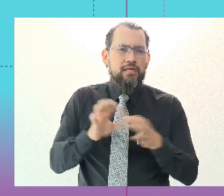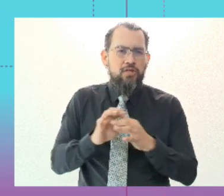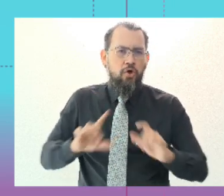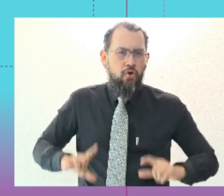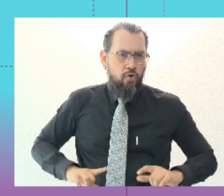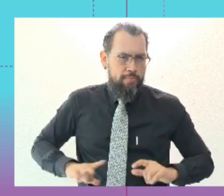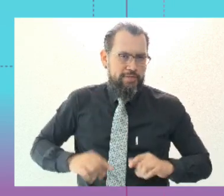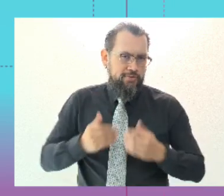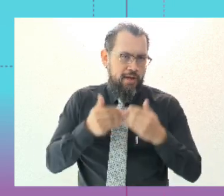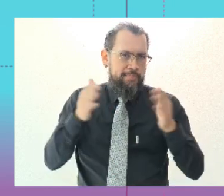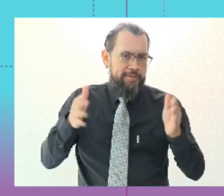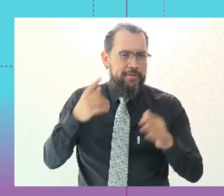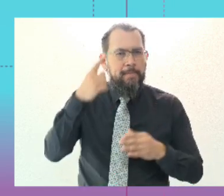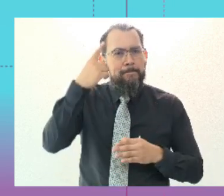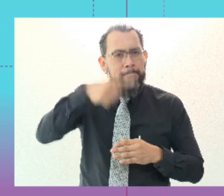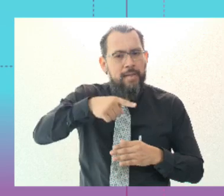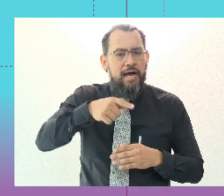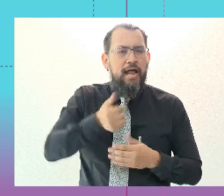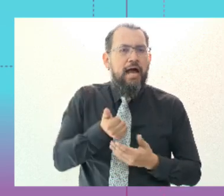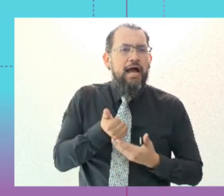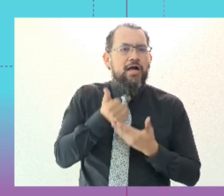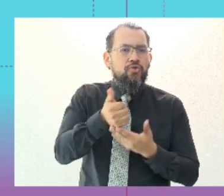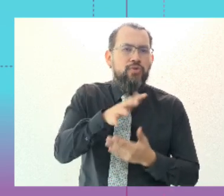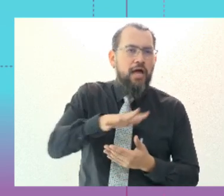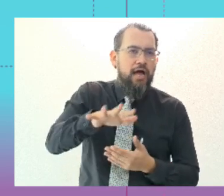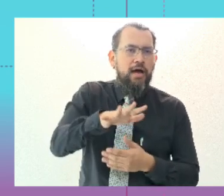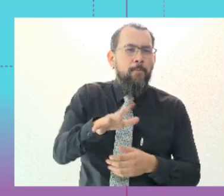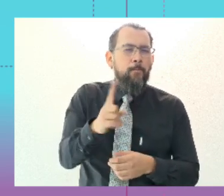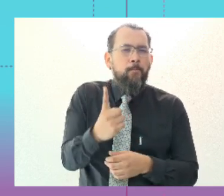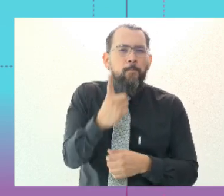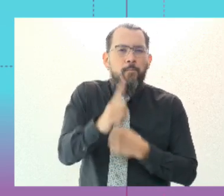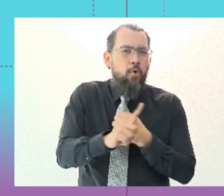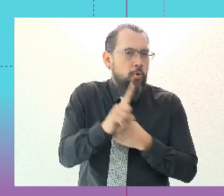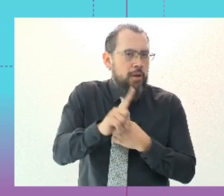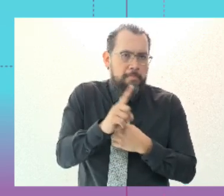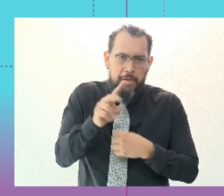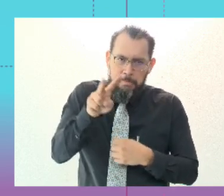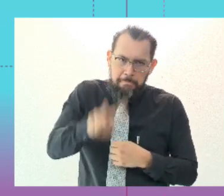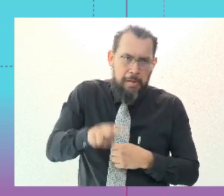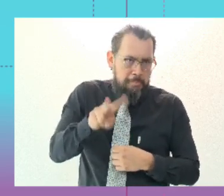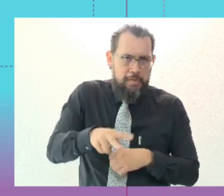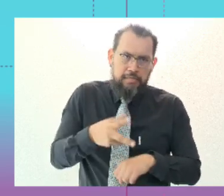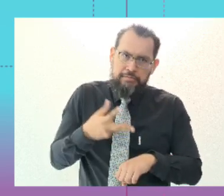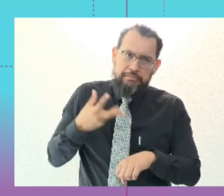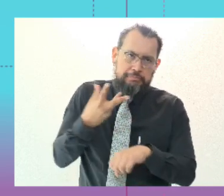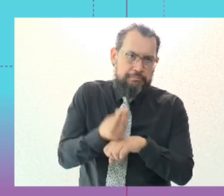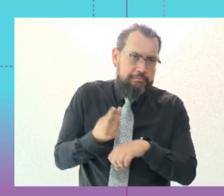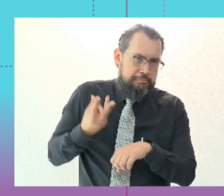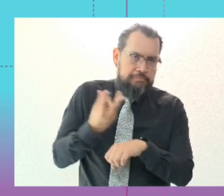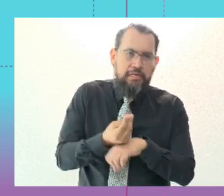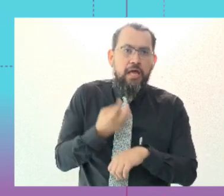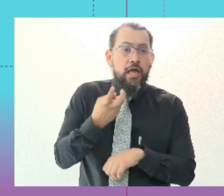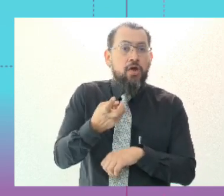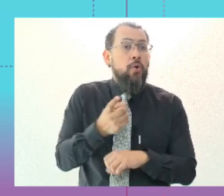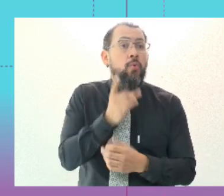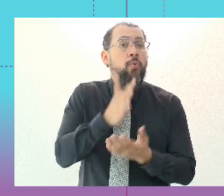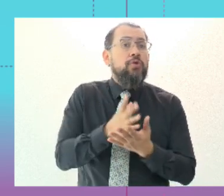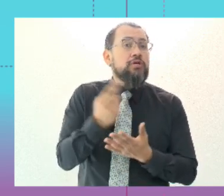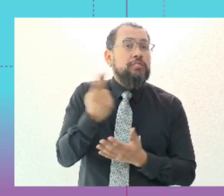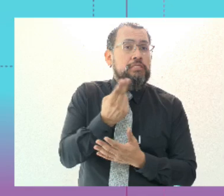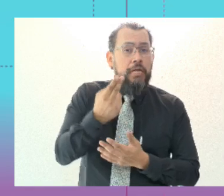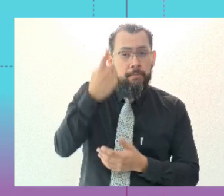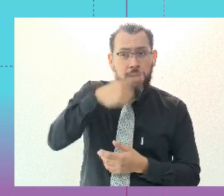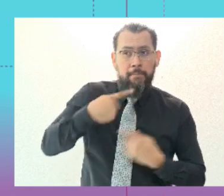para solucionar un problema real en nuestro país que requiere de una atención más allá de localizar a las